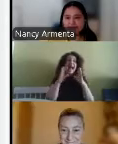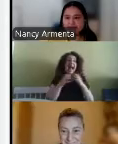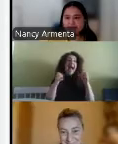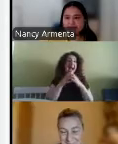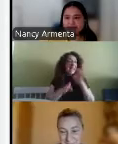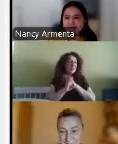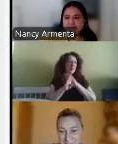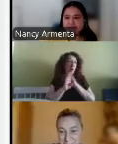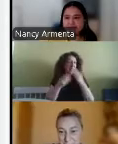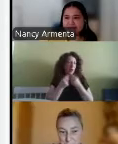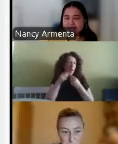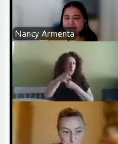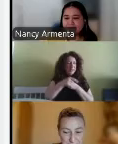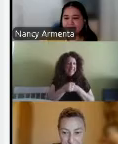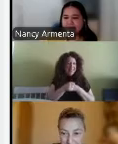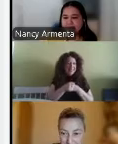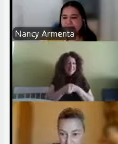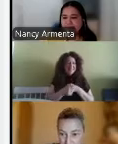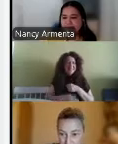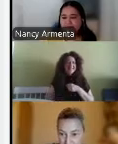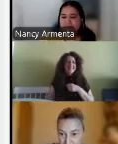contigo.